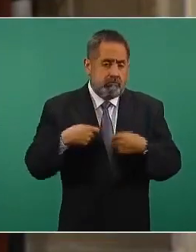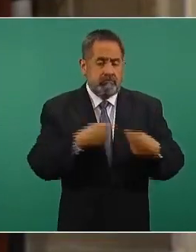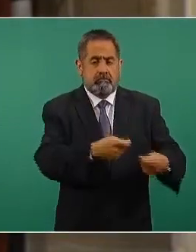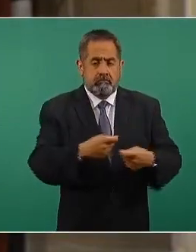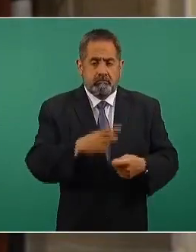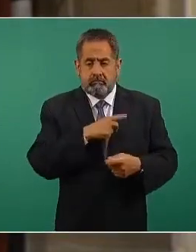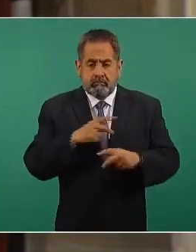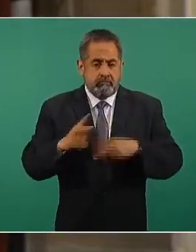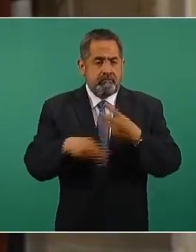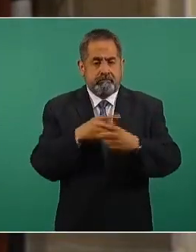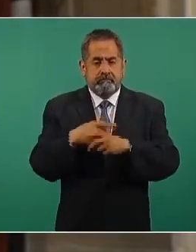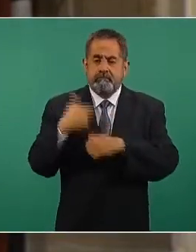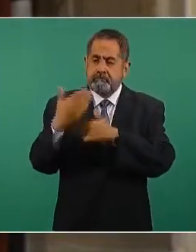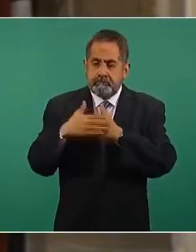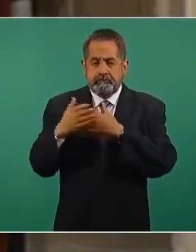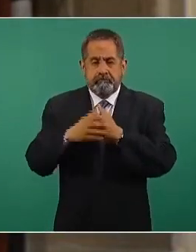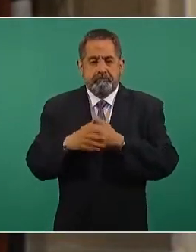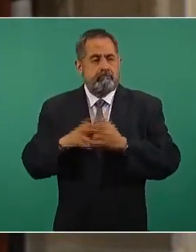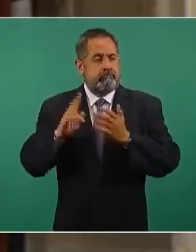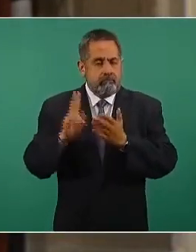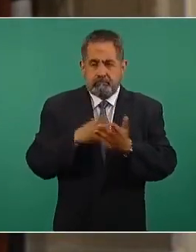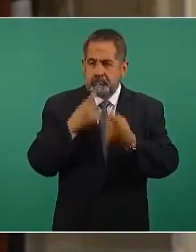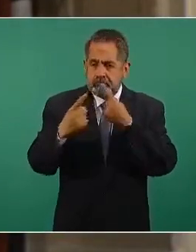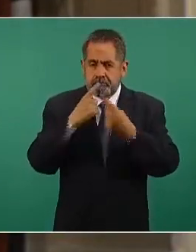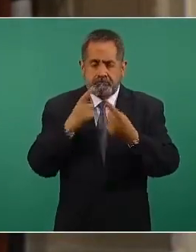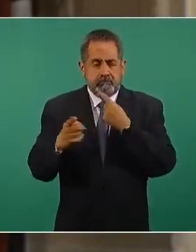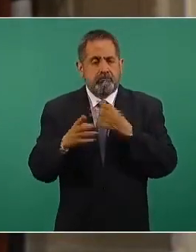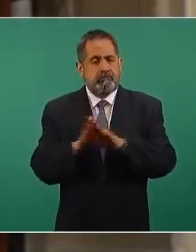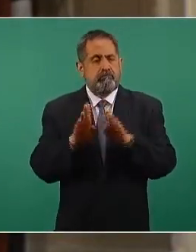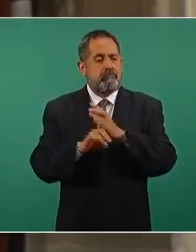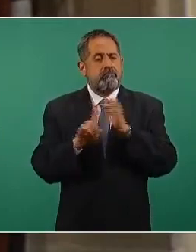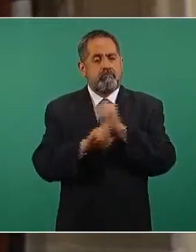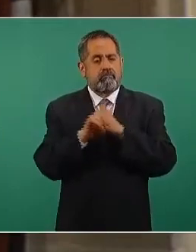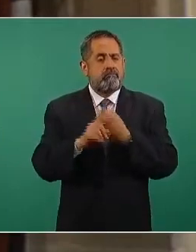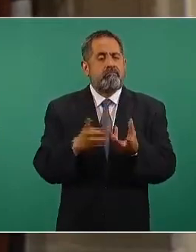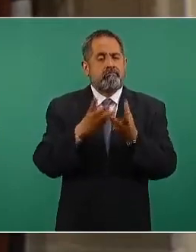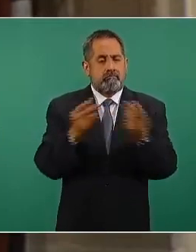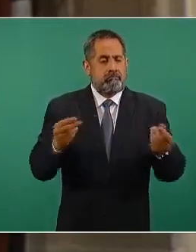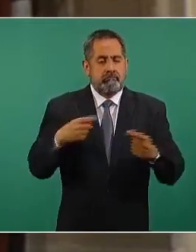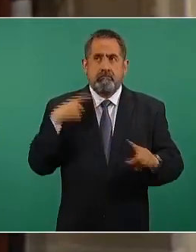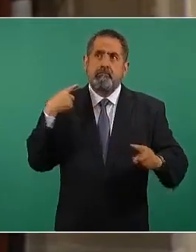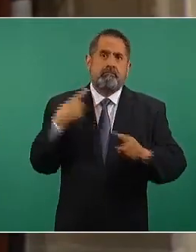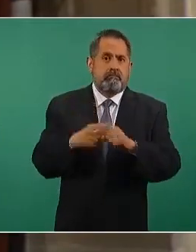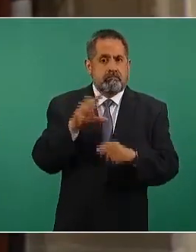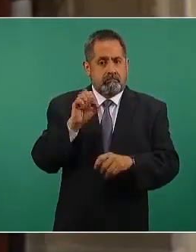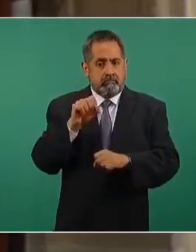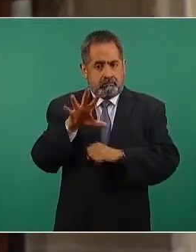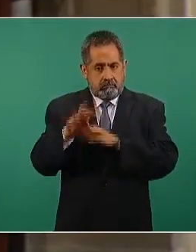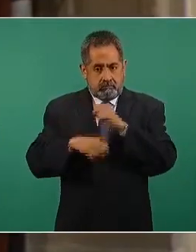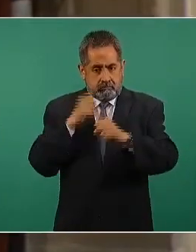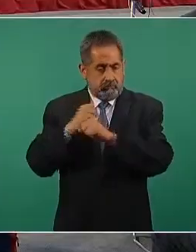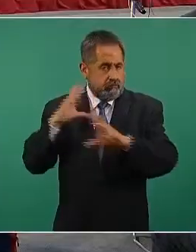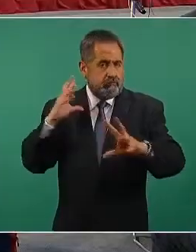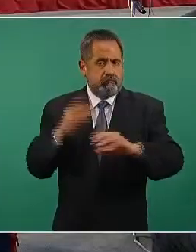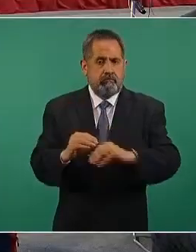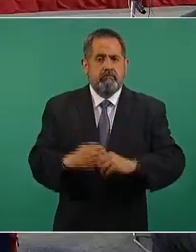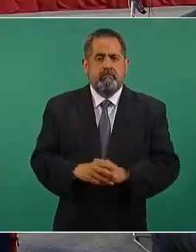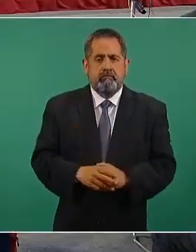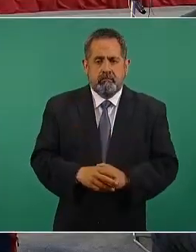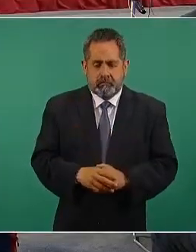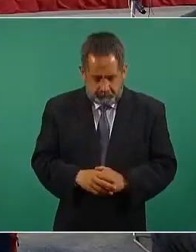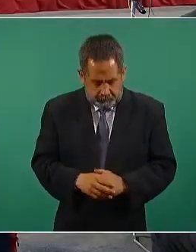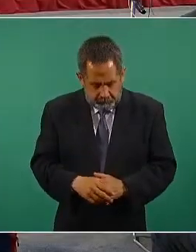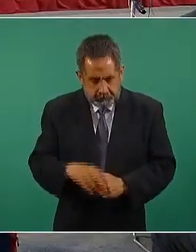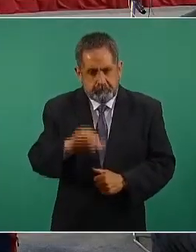se realicen comisiones estatales para abrir el diálogo y solucionar este conflicto que tiene más de 65 años. Sí, se abre el